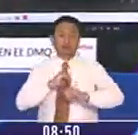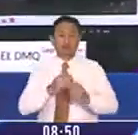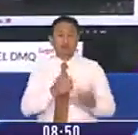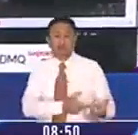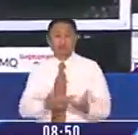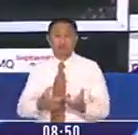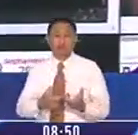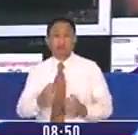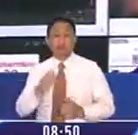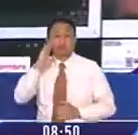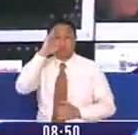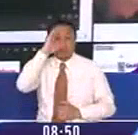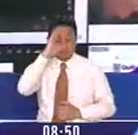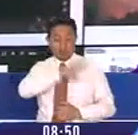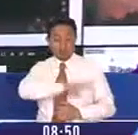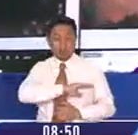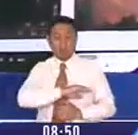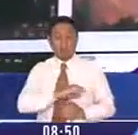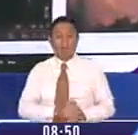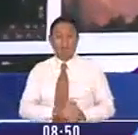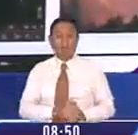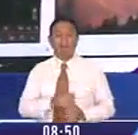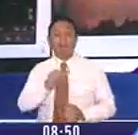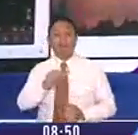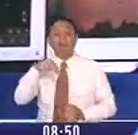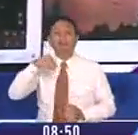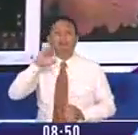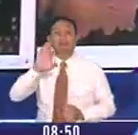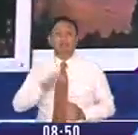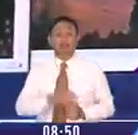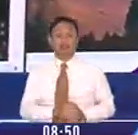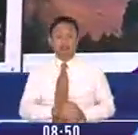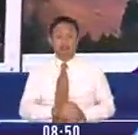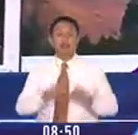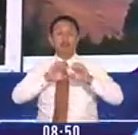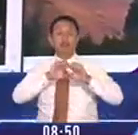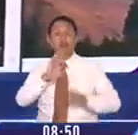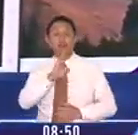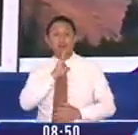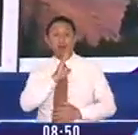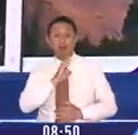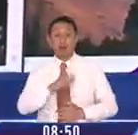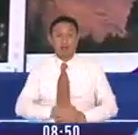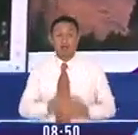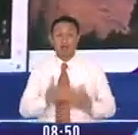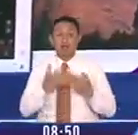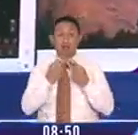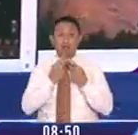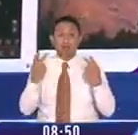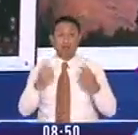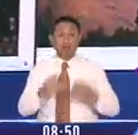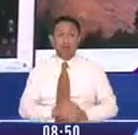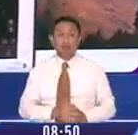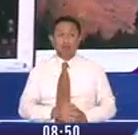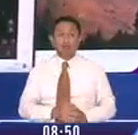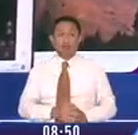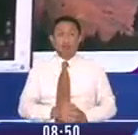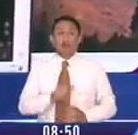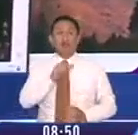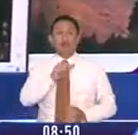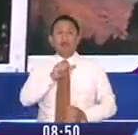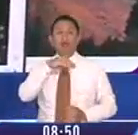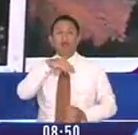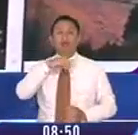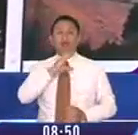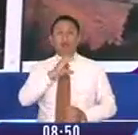bomberos, cuerpo de agentes, también Agencia Metropolitana de Tránsito, empresa de agua, empresa de obras públicas, Agencia Metropolitana de Control.